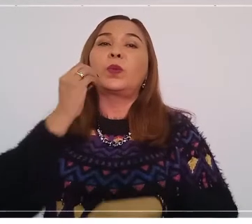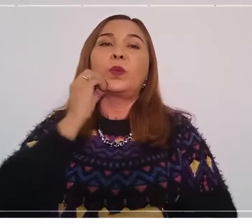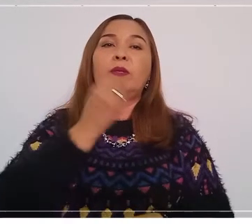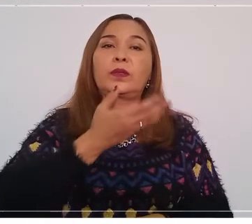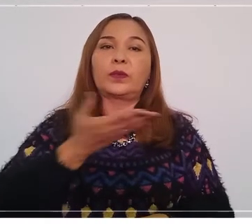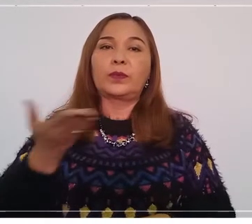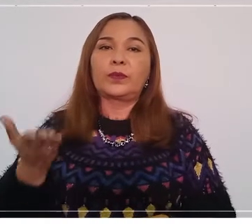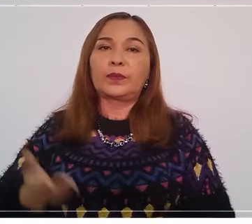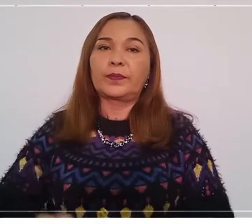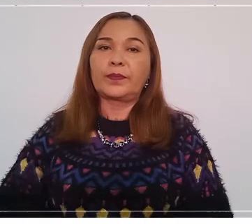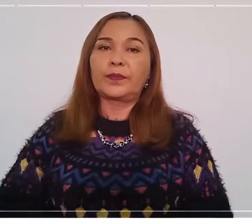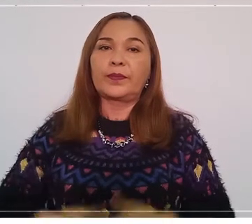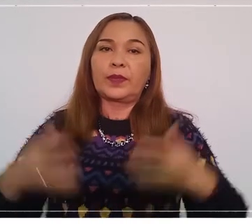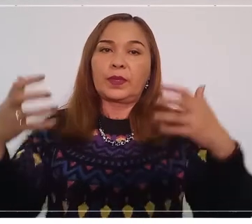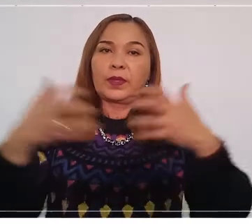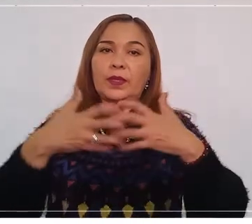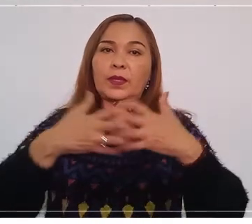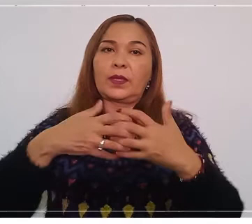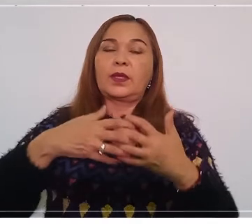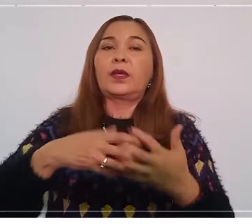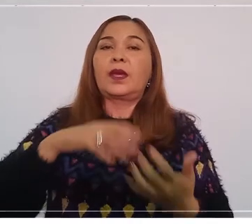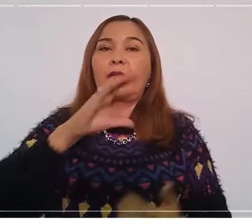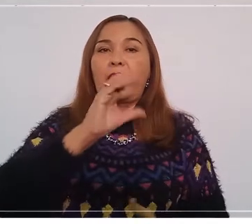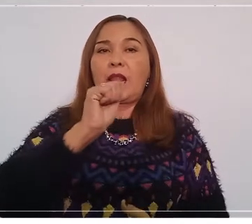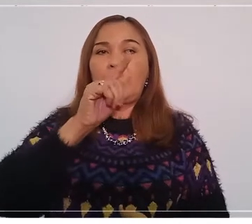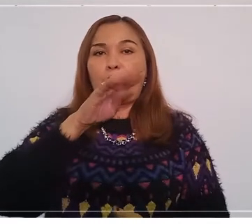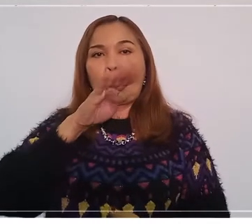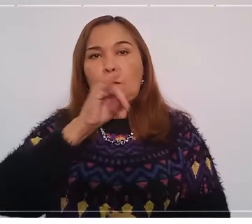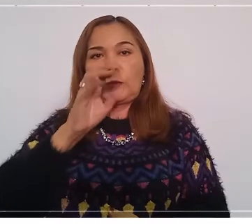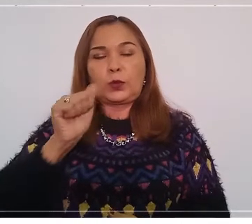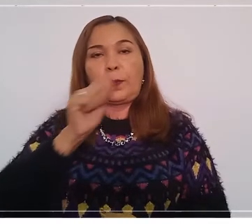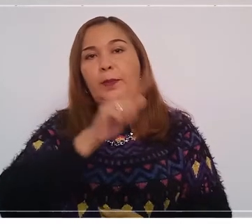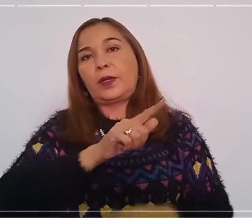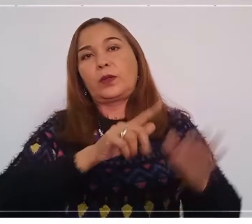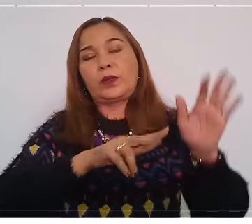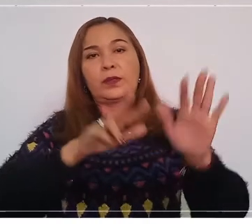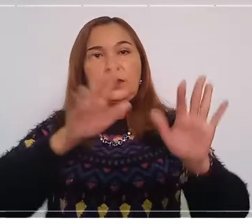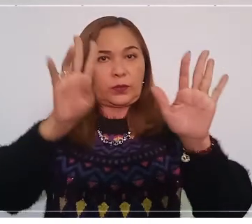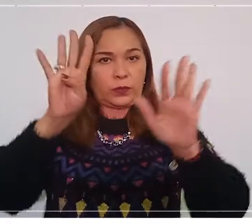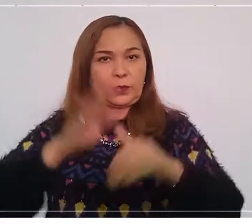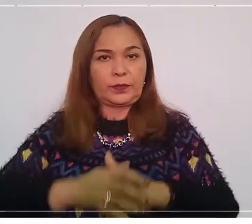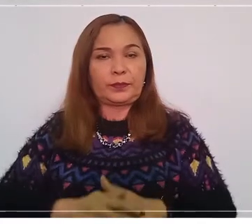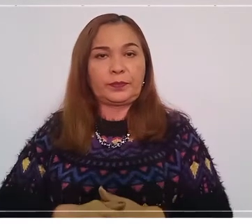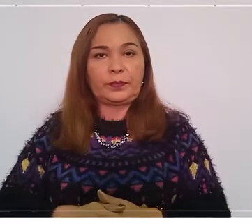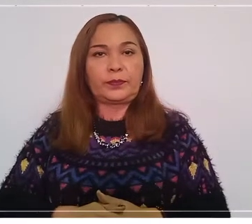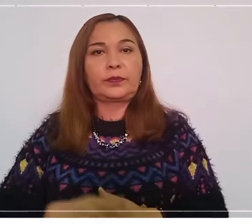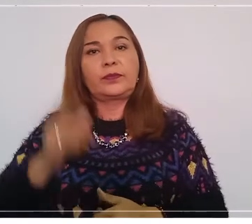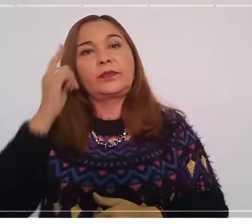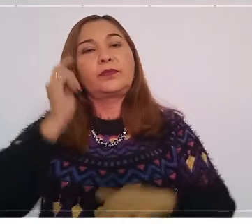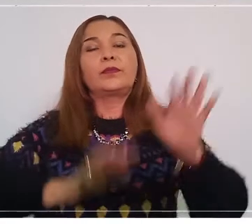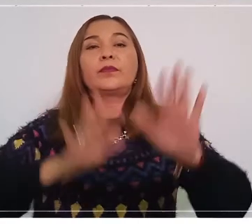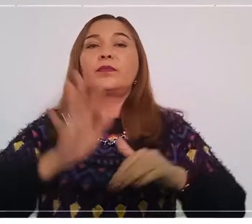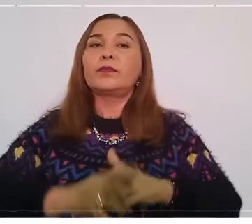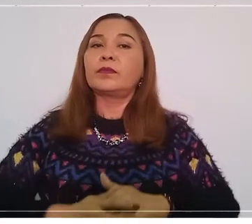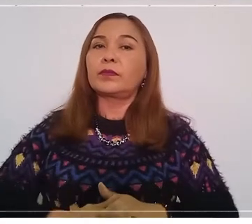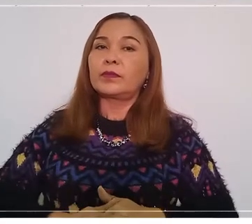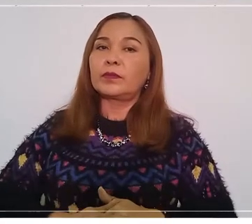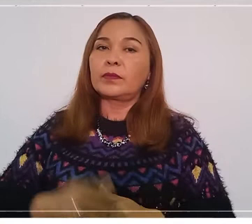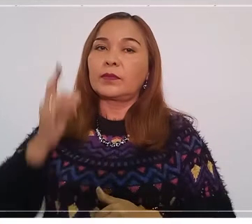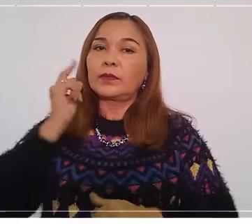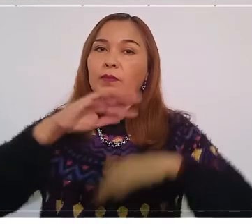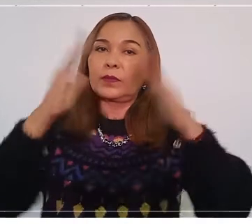juventud batalla de calabozo 1818 día 14